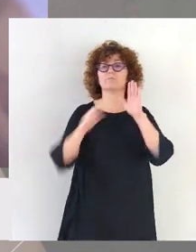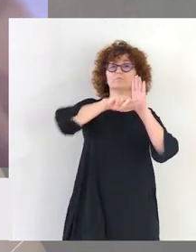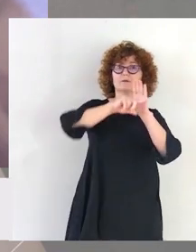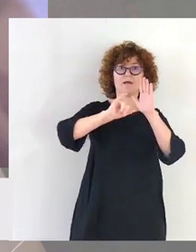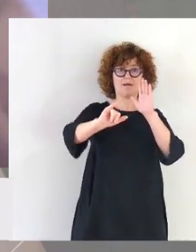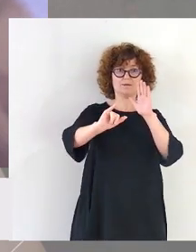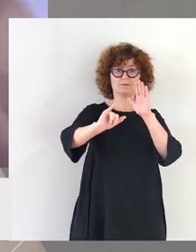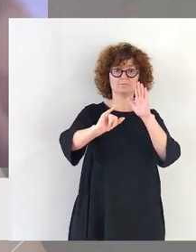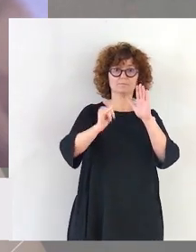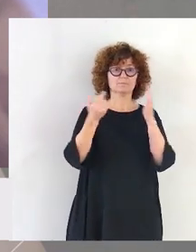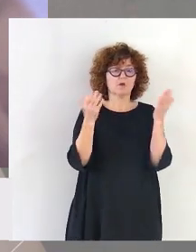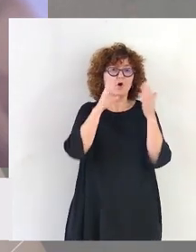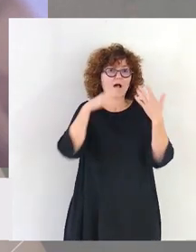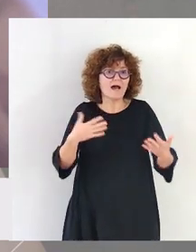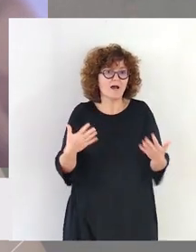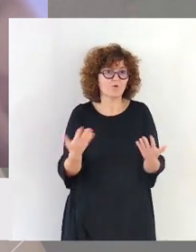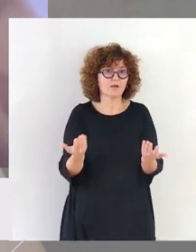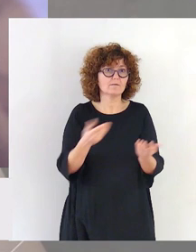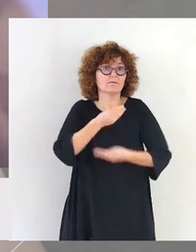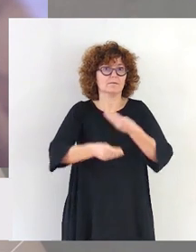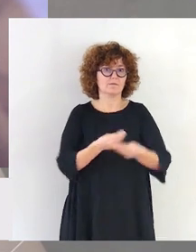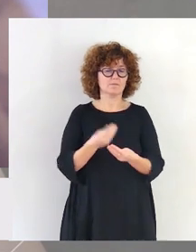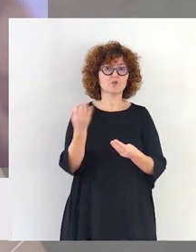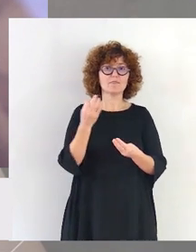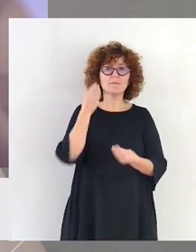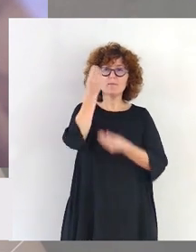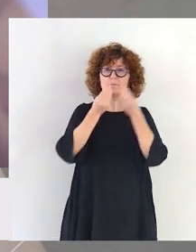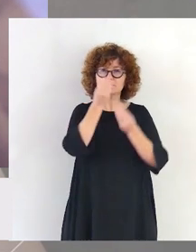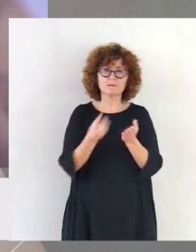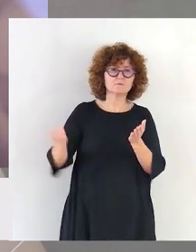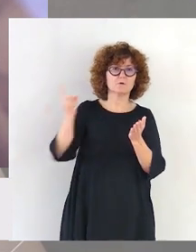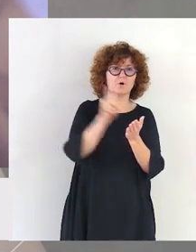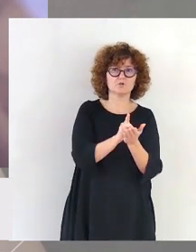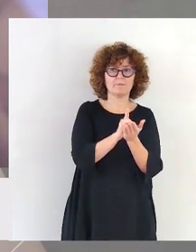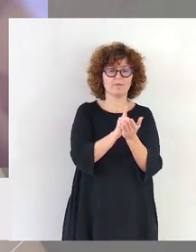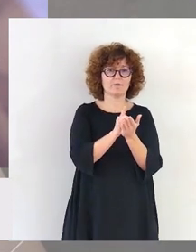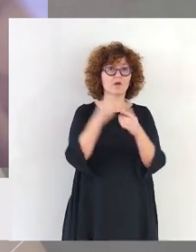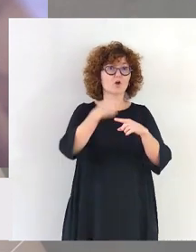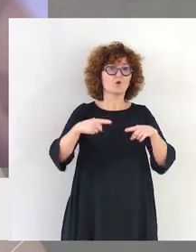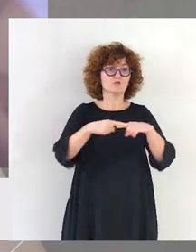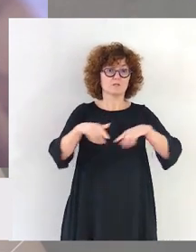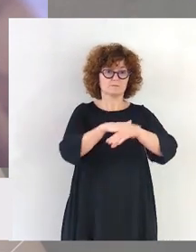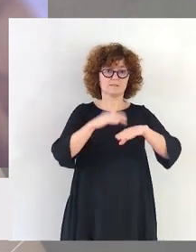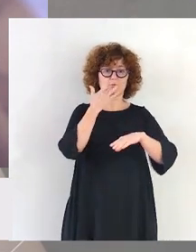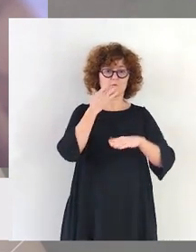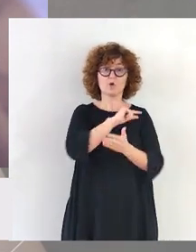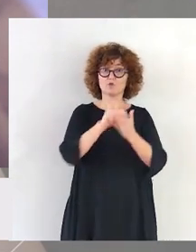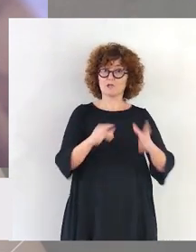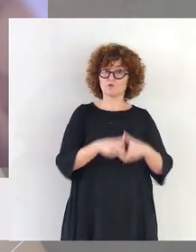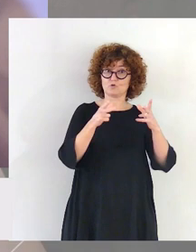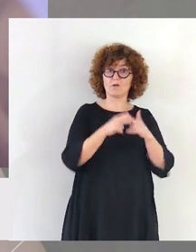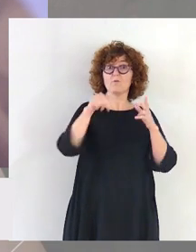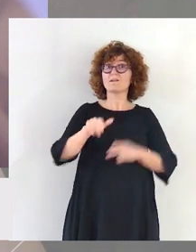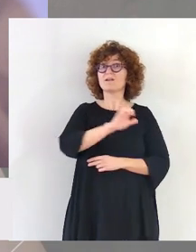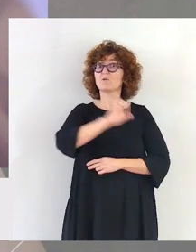fíjate necesitamos repensar cuestiones tan fundantes de una sociedad como puede ser el contrato social o aquí en Europa yo